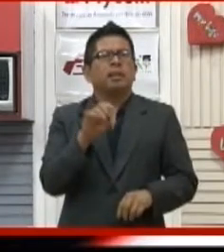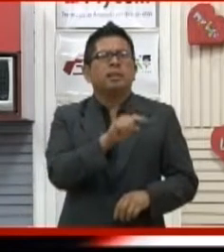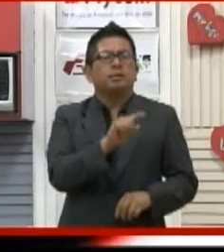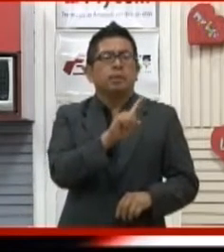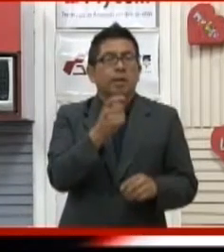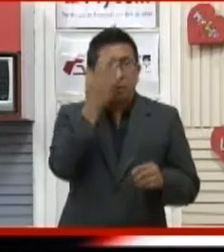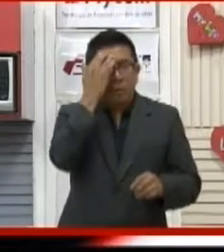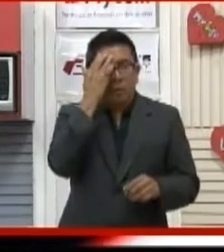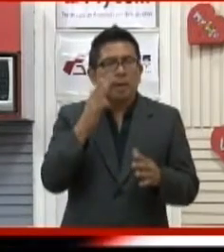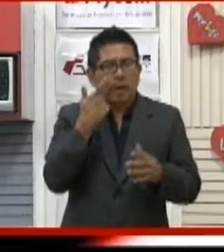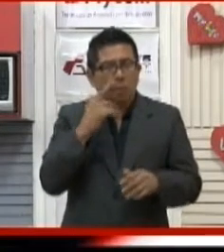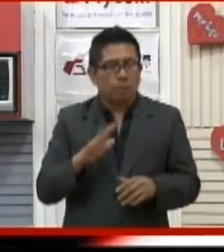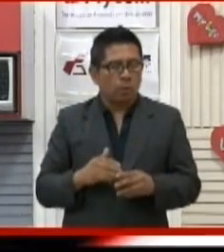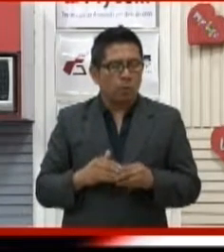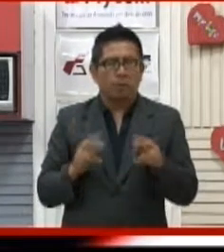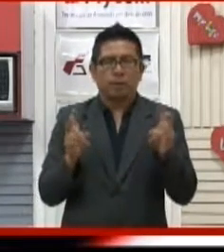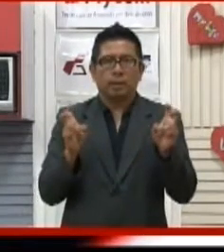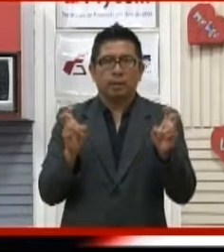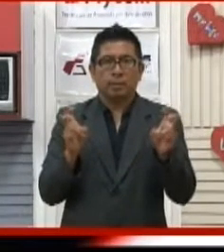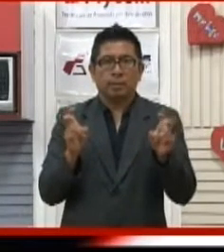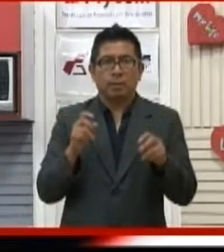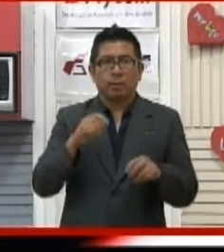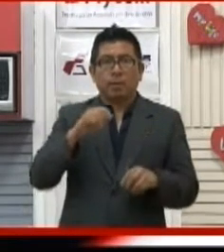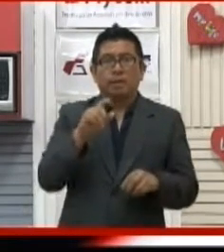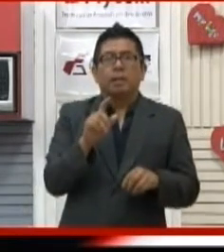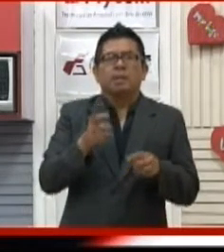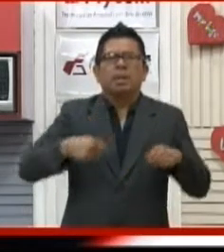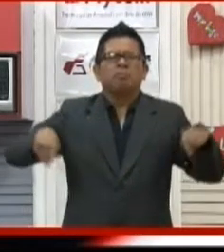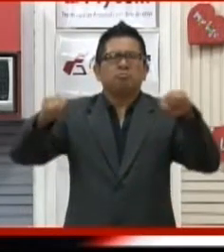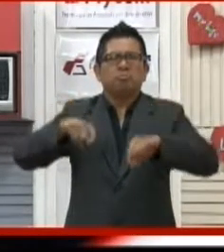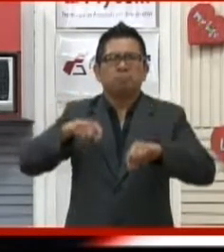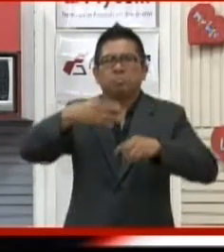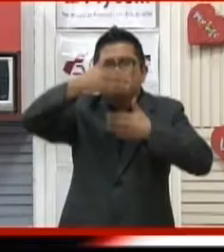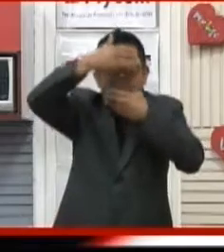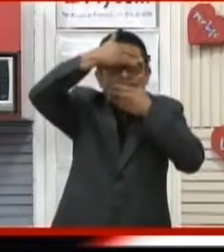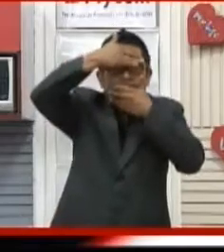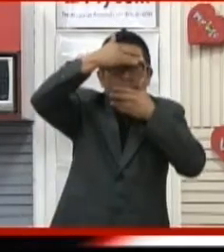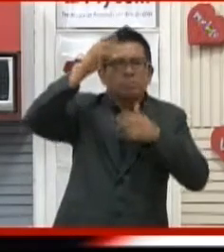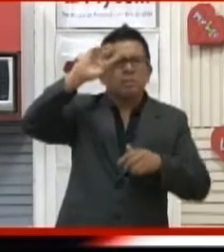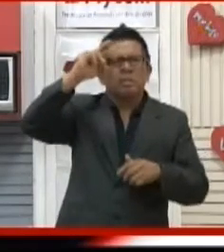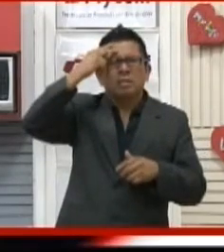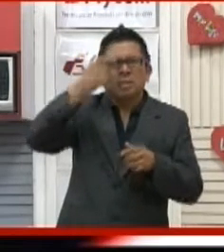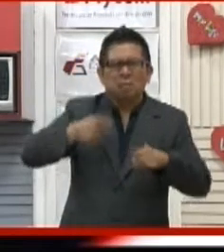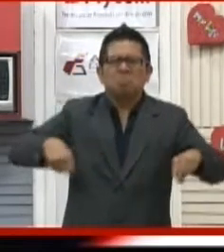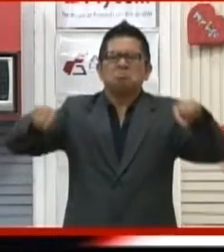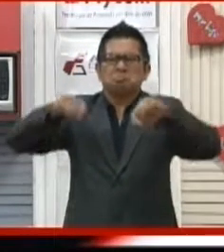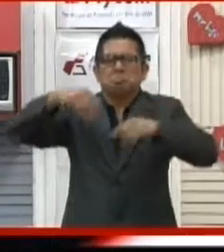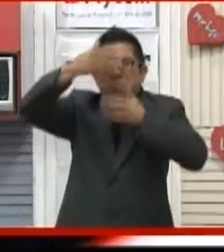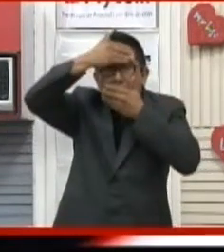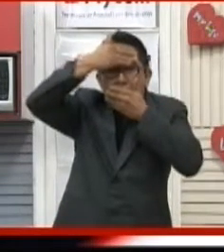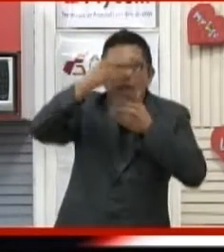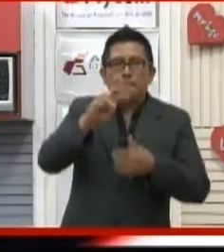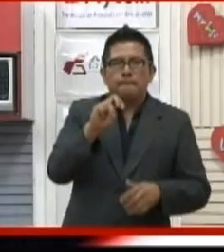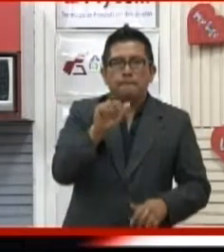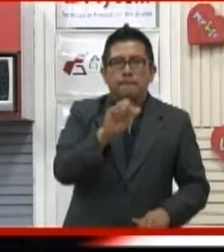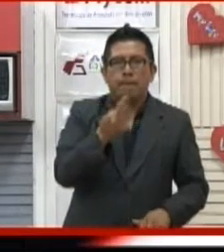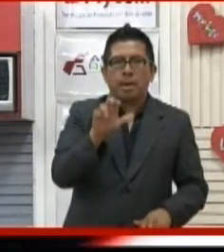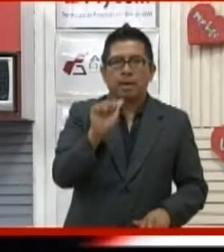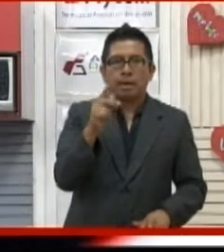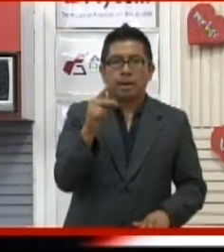también conocer un poquito más acerca del Tratado de Marrakech. Cuéntenos, ¿qué significa esto? Bueno, como no, en el